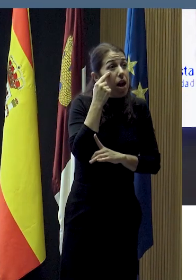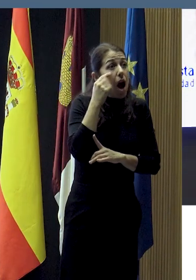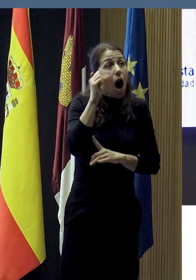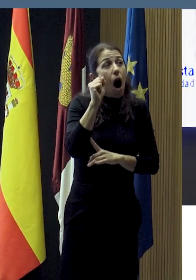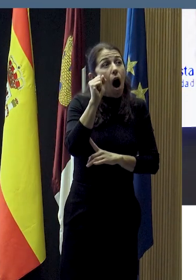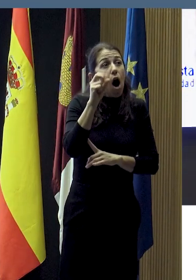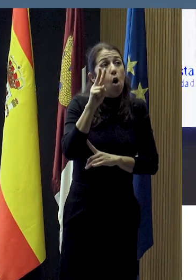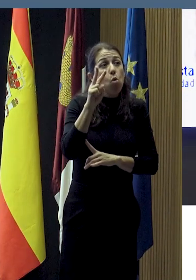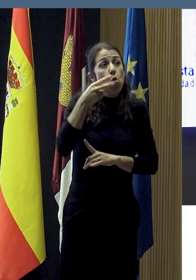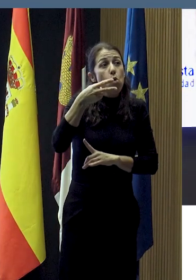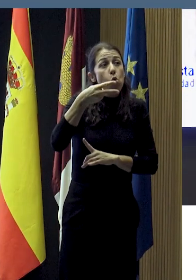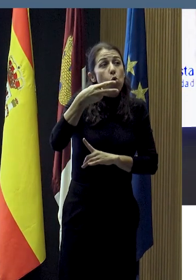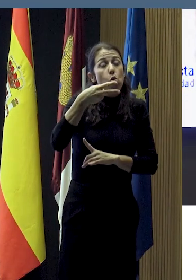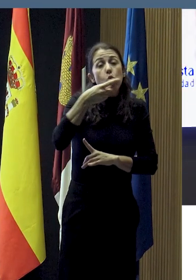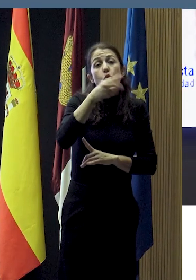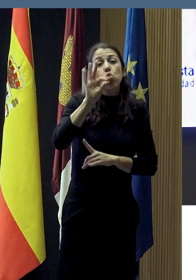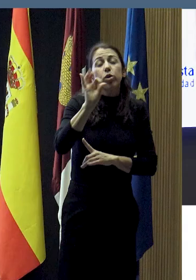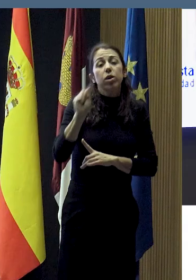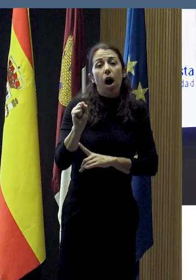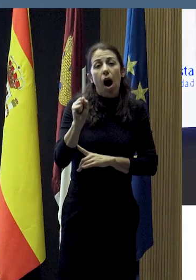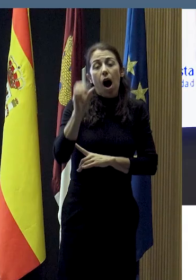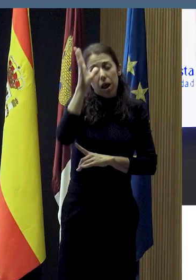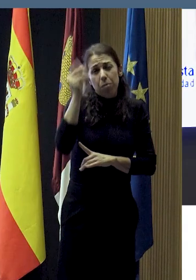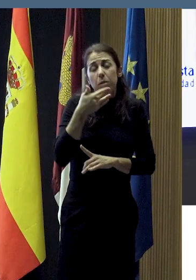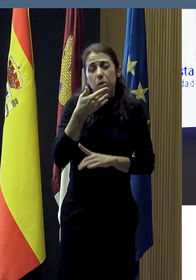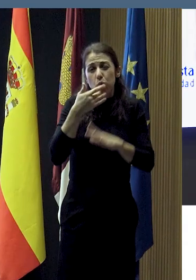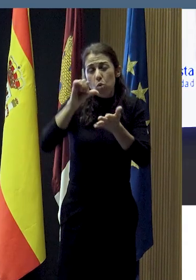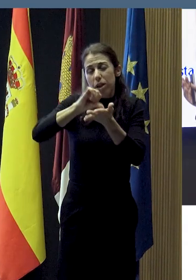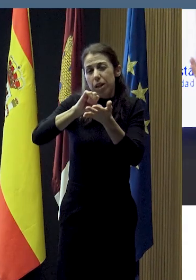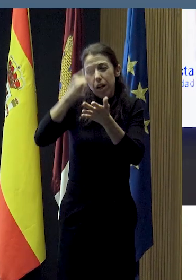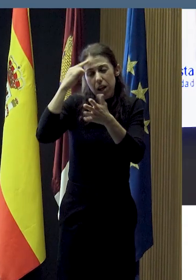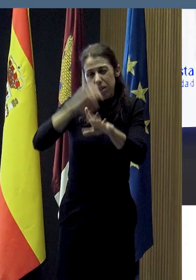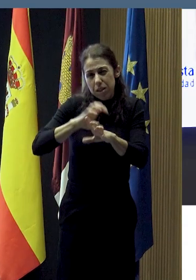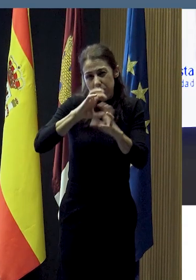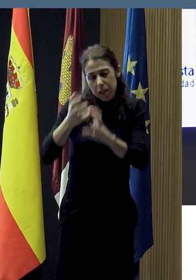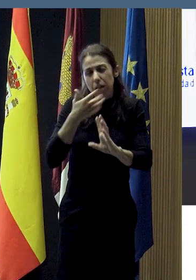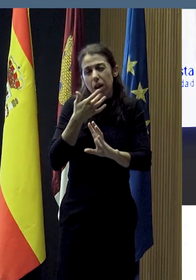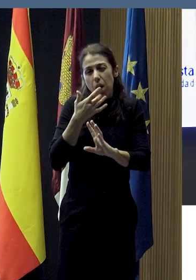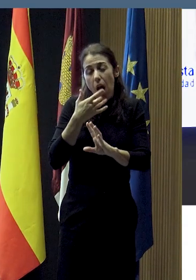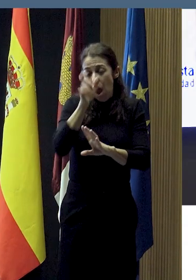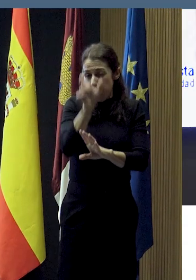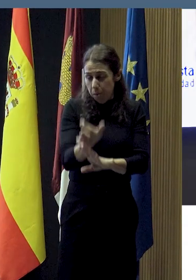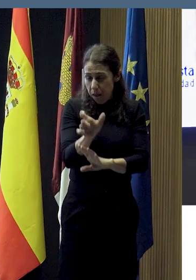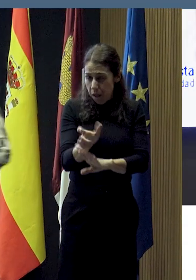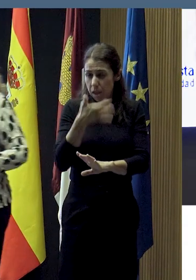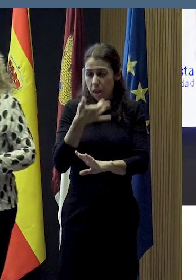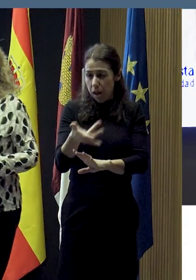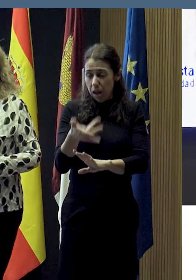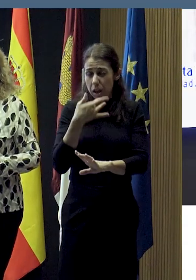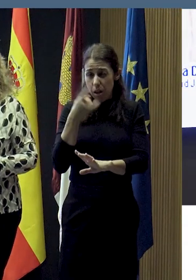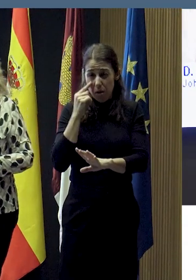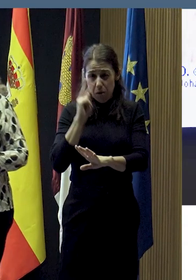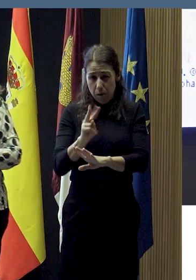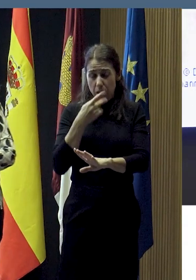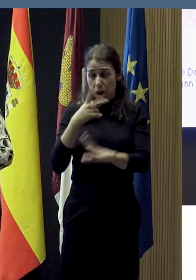hizo trabajando en su clínica psiquiátrica, donde encontró esta paciente que con el aspecto que tiene nadie diría